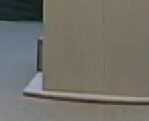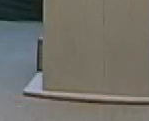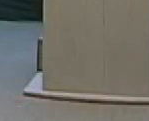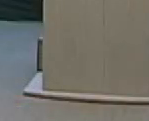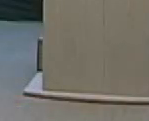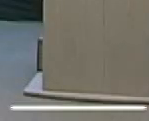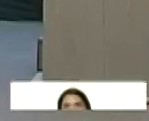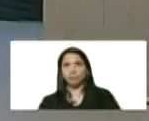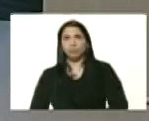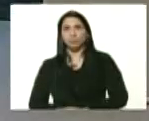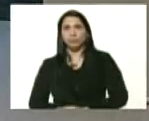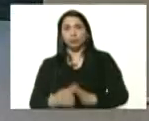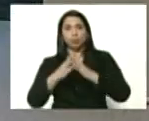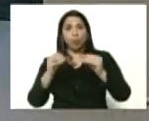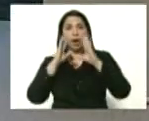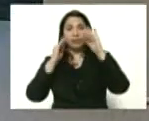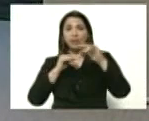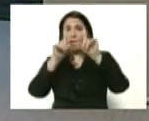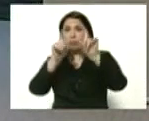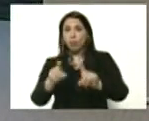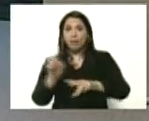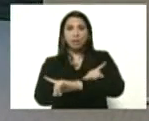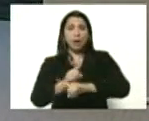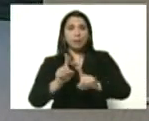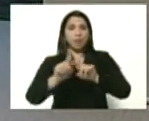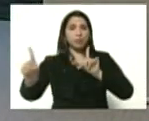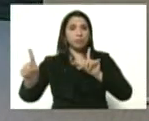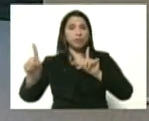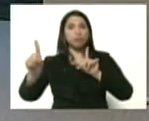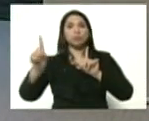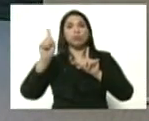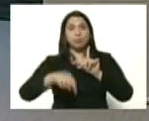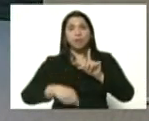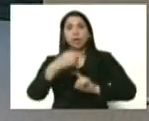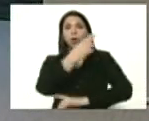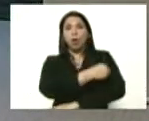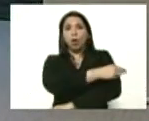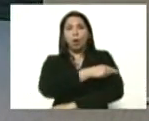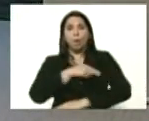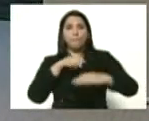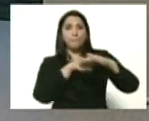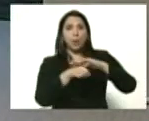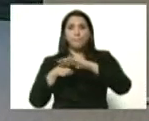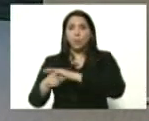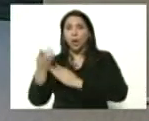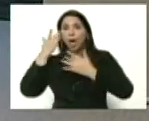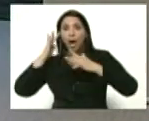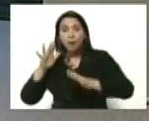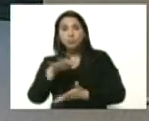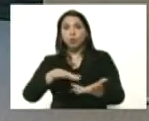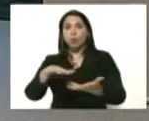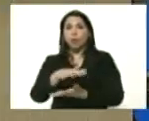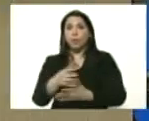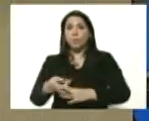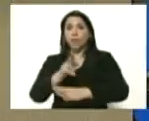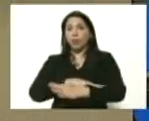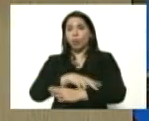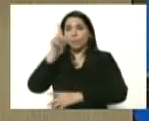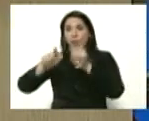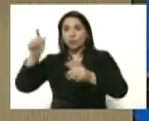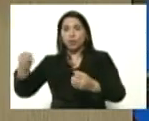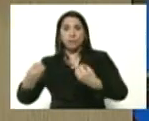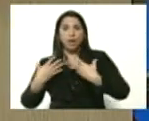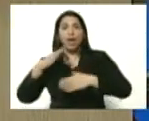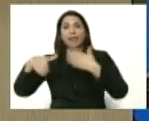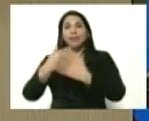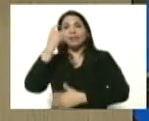24.579. Y todas han sido atendidas con pruebas rápidas, con aislamiento o con hospitalización, si la situación lo ameritaba. Al día de